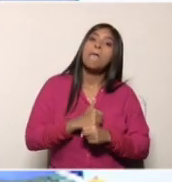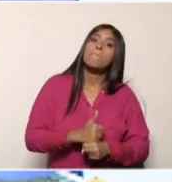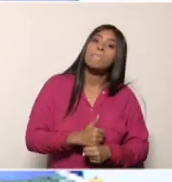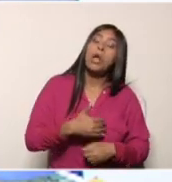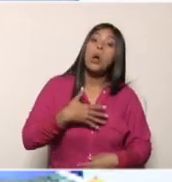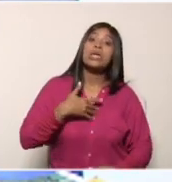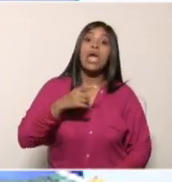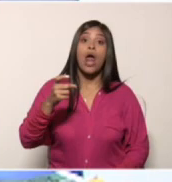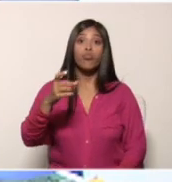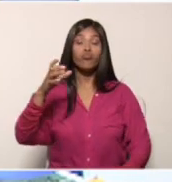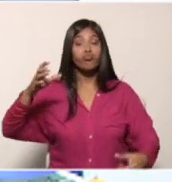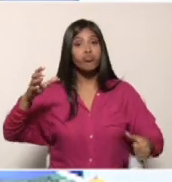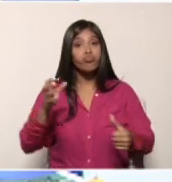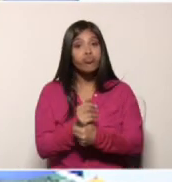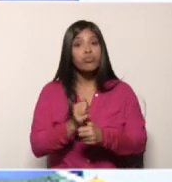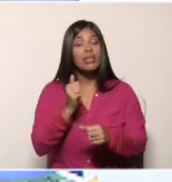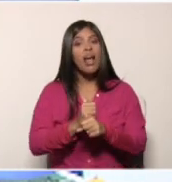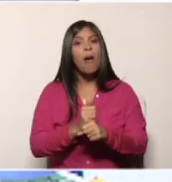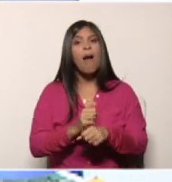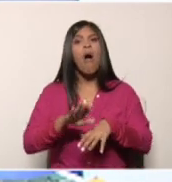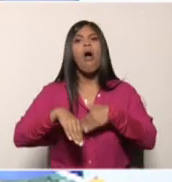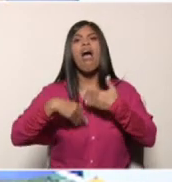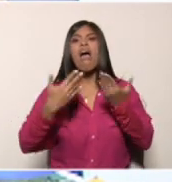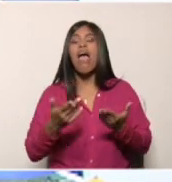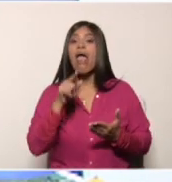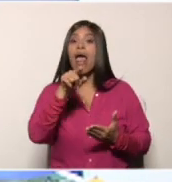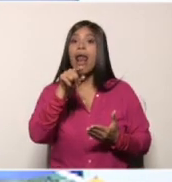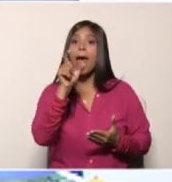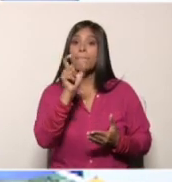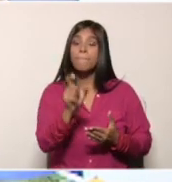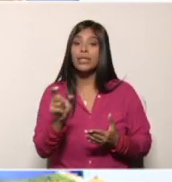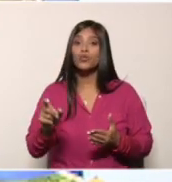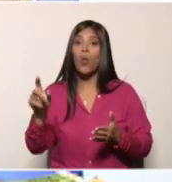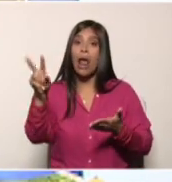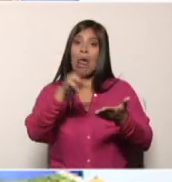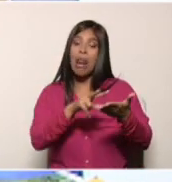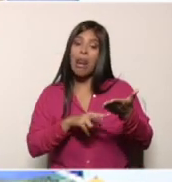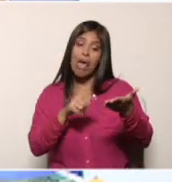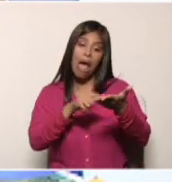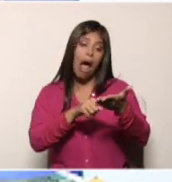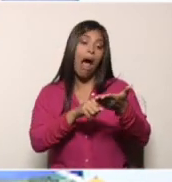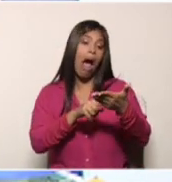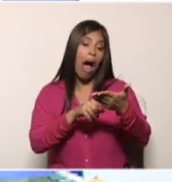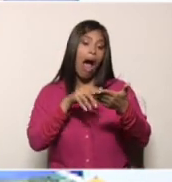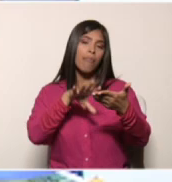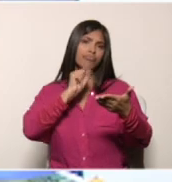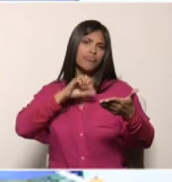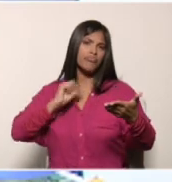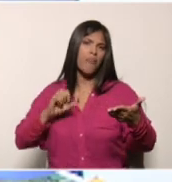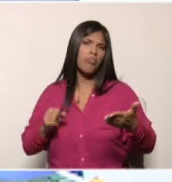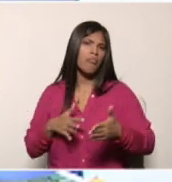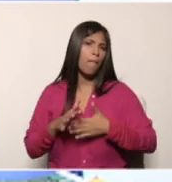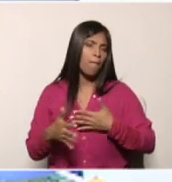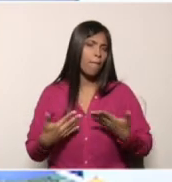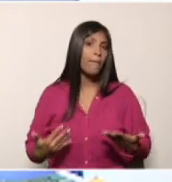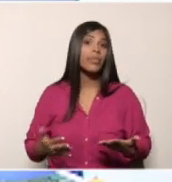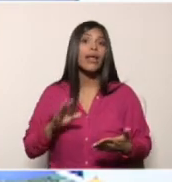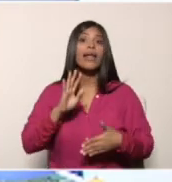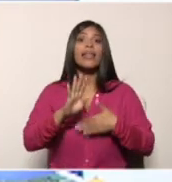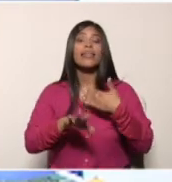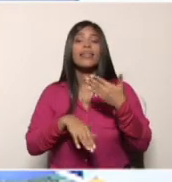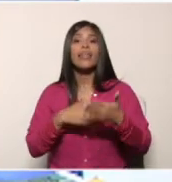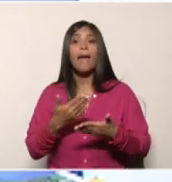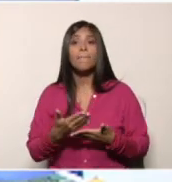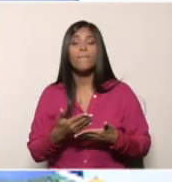sobre ese trabajo y qué es lo que el lector va a recibir al leer esa información. Luego de la introducción tenemos lo que es